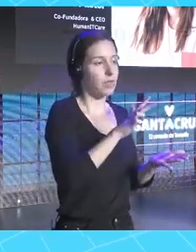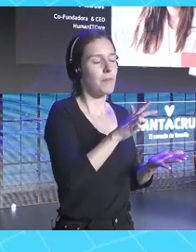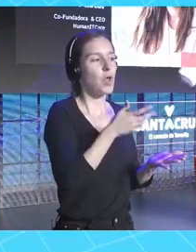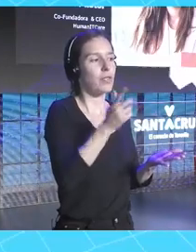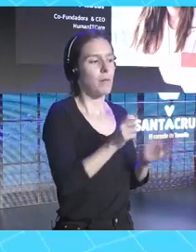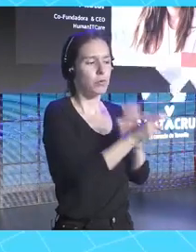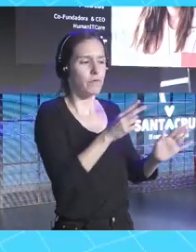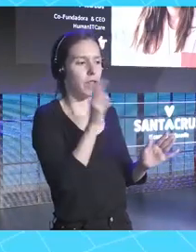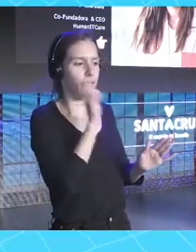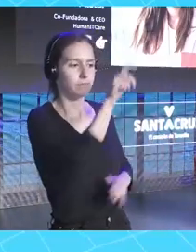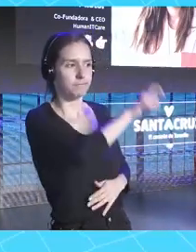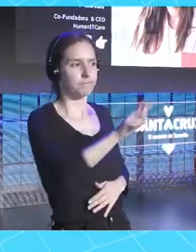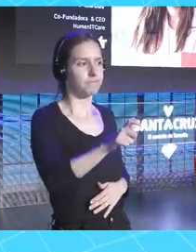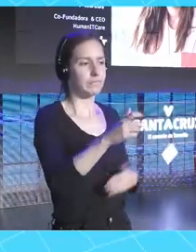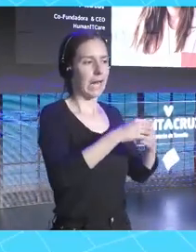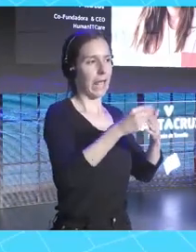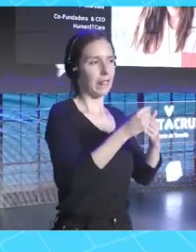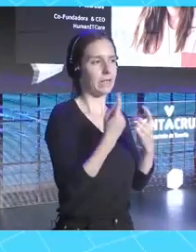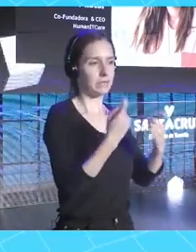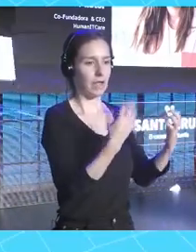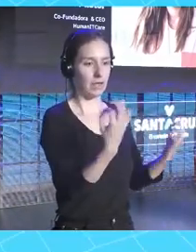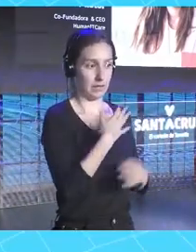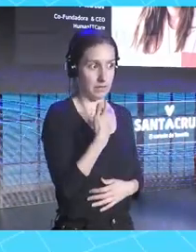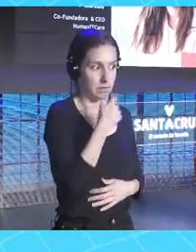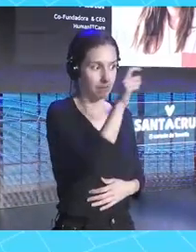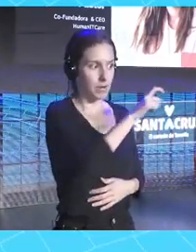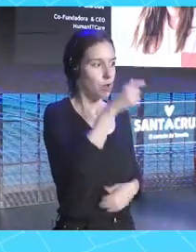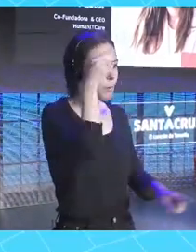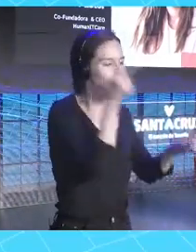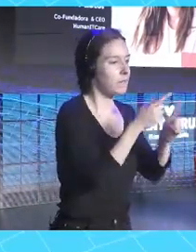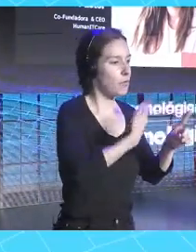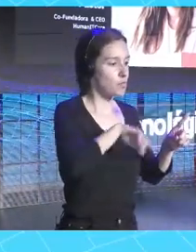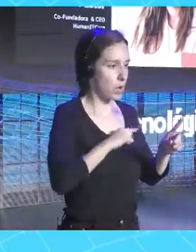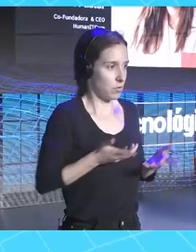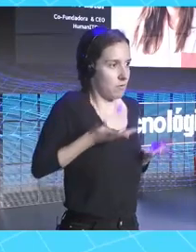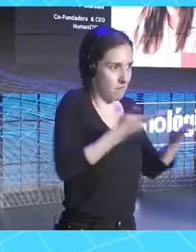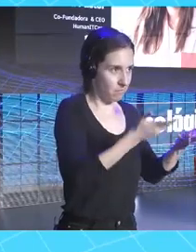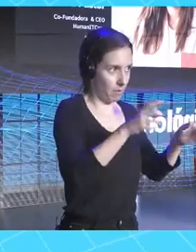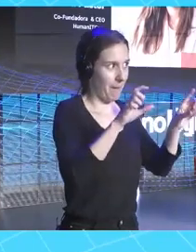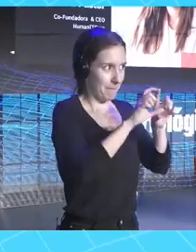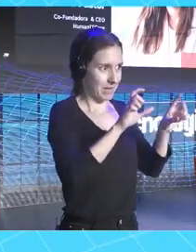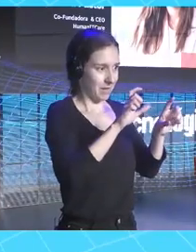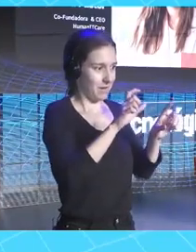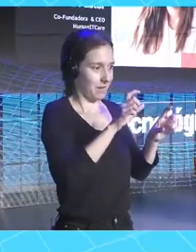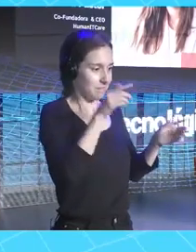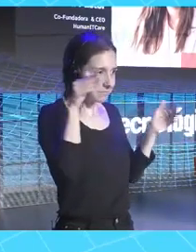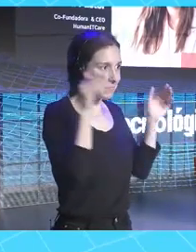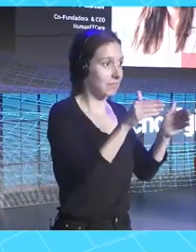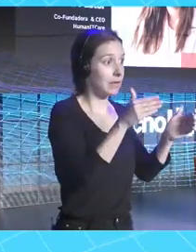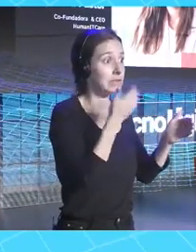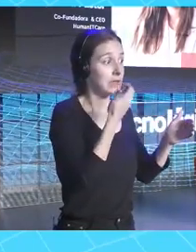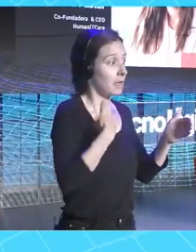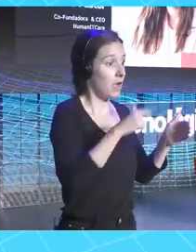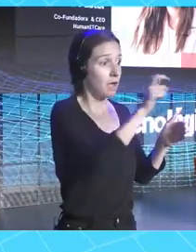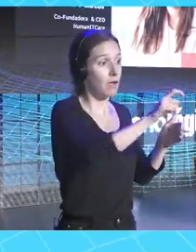o sea con Esa visión de entender que el cliente va a ser el porqué nosotros vivimos como compañía no en el momento en que el cliente deje de